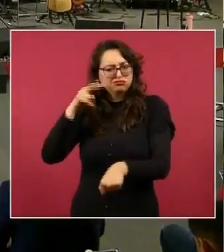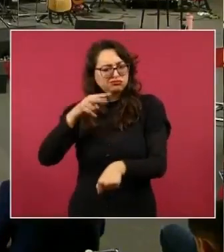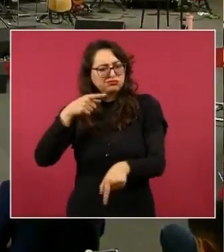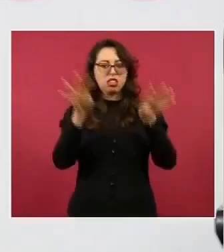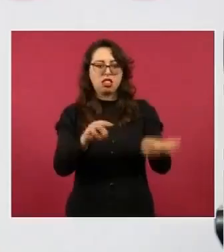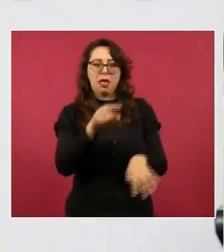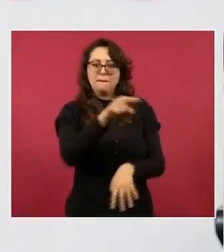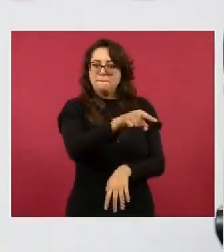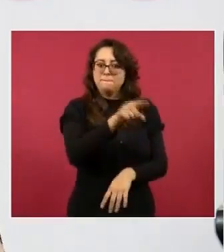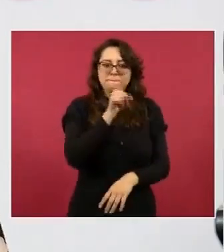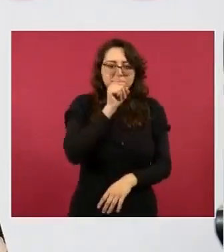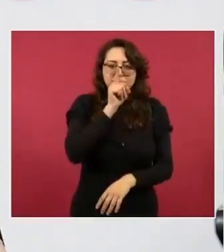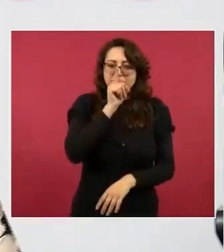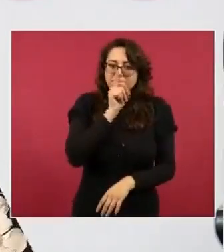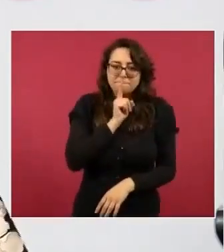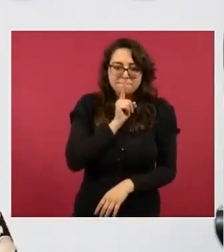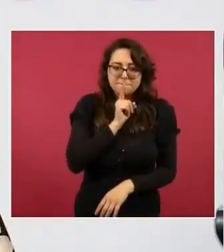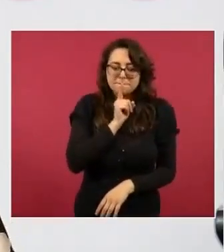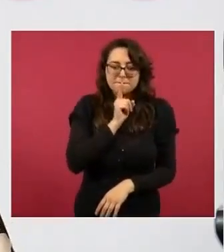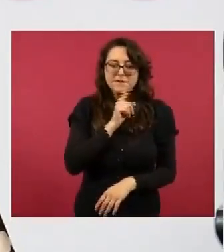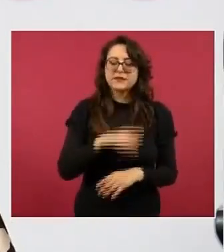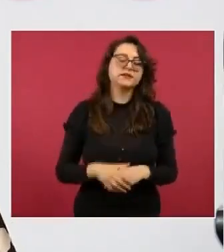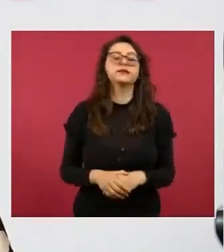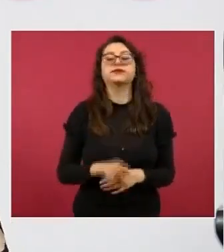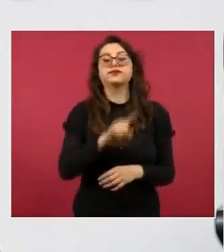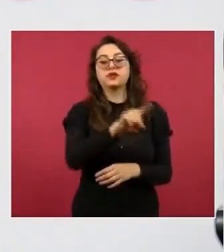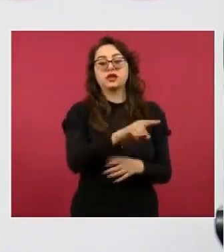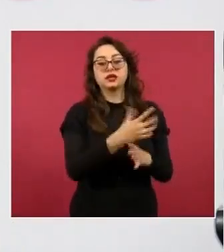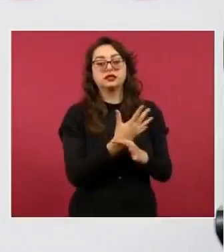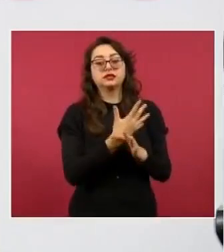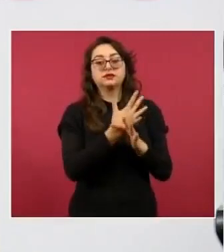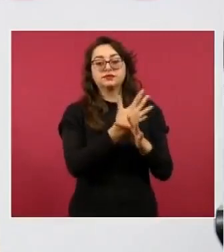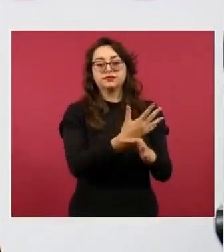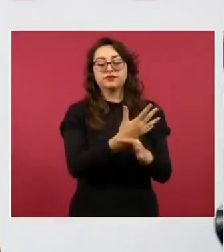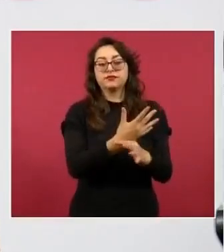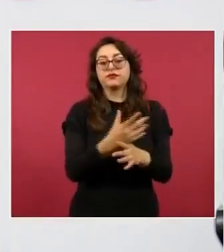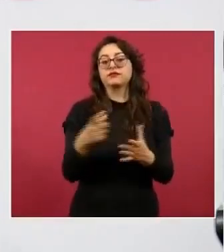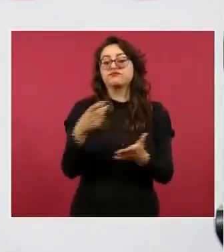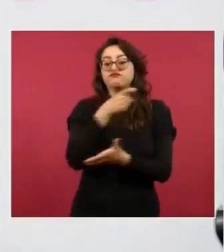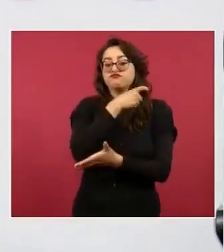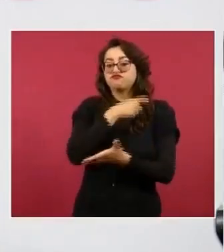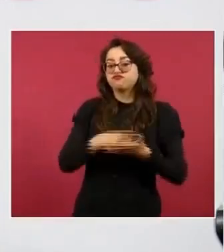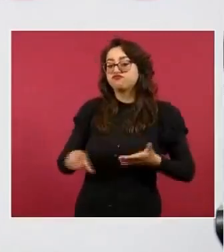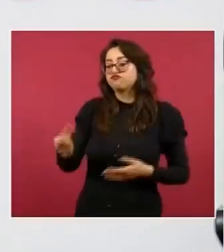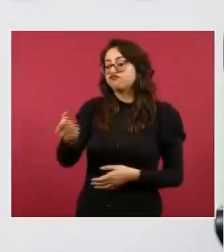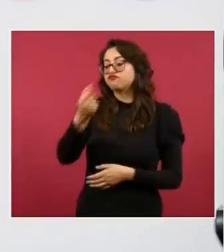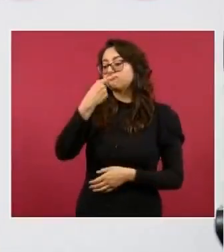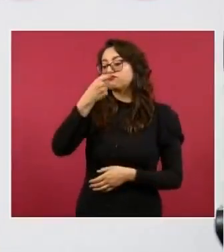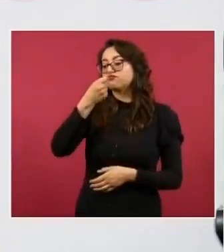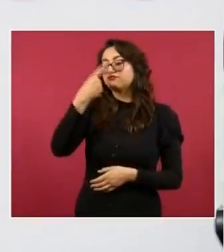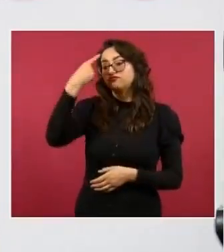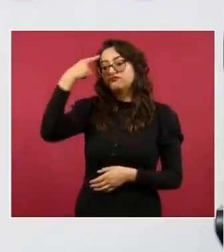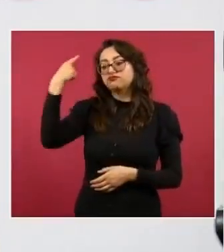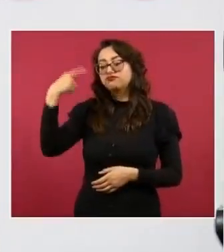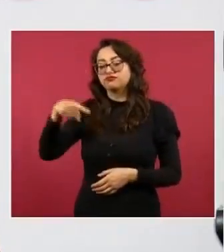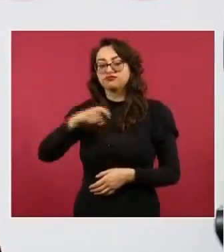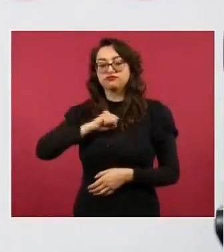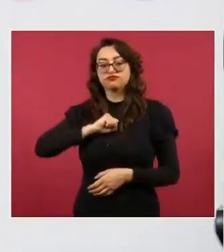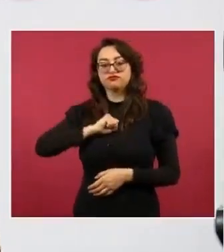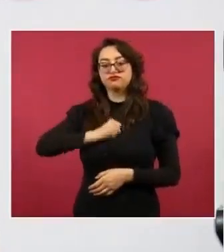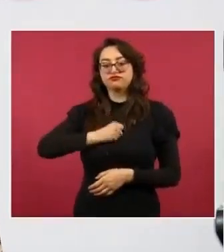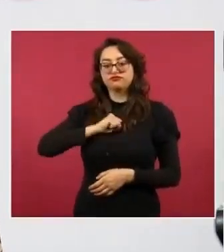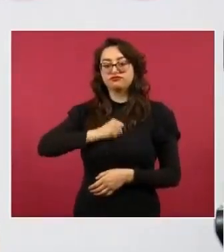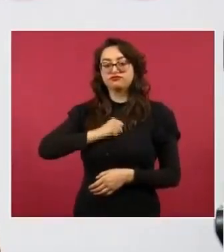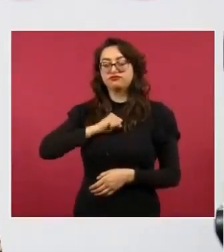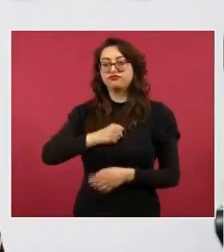un escalamiento de esta estigmatización a través de secciones como el quién es quién en las mentiras, que además, paradójicamente, es la que